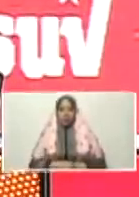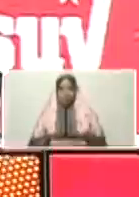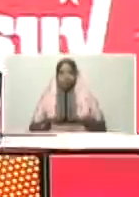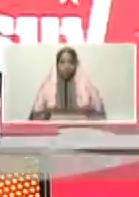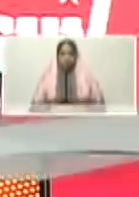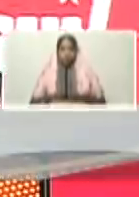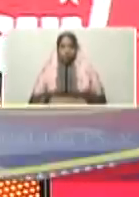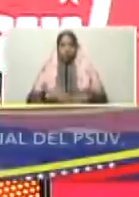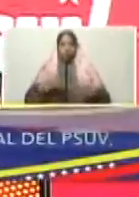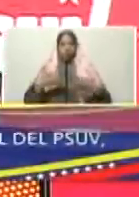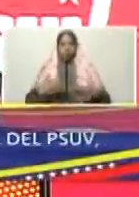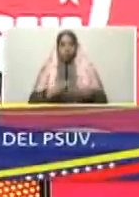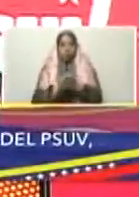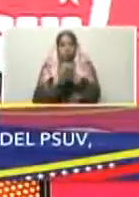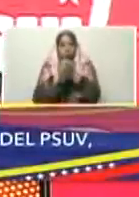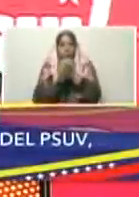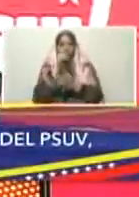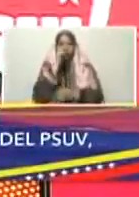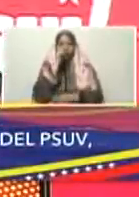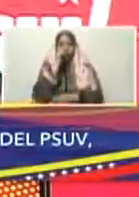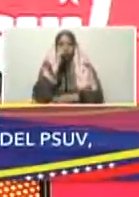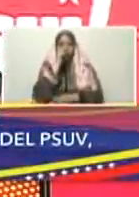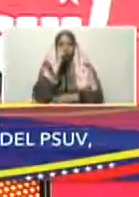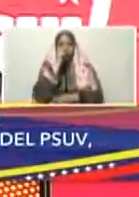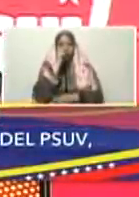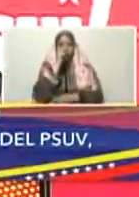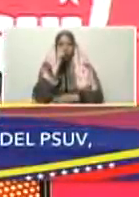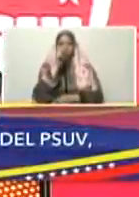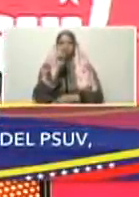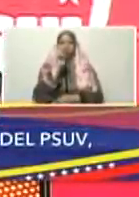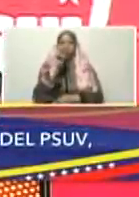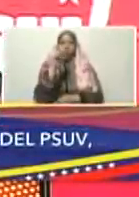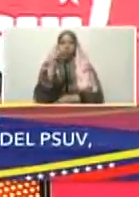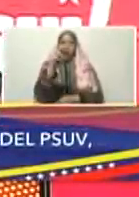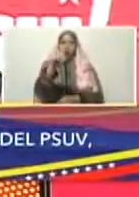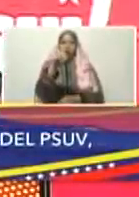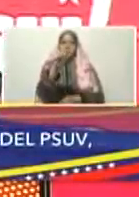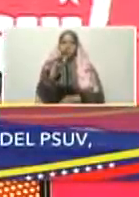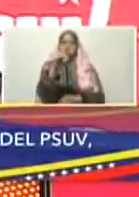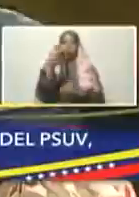compañero ramón rodríguez chacín